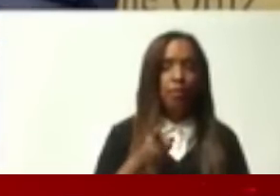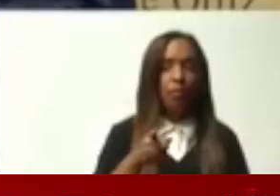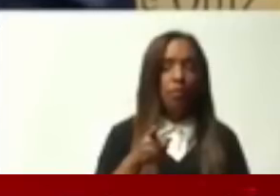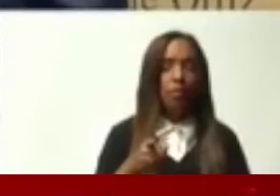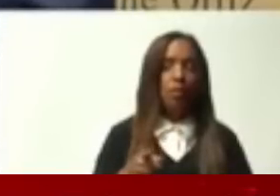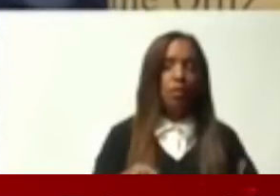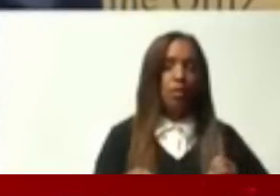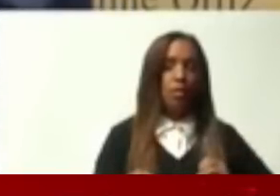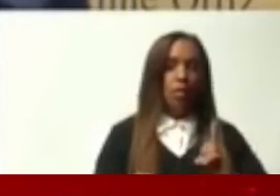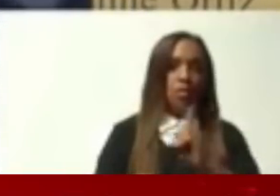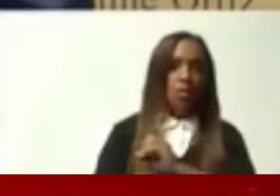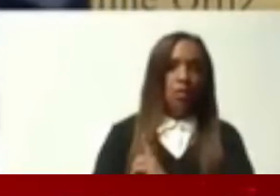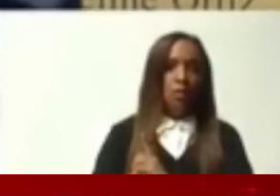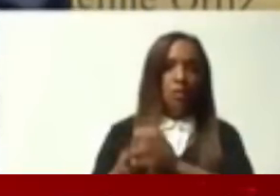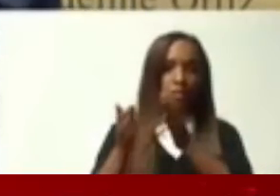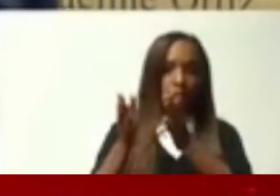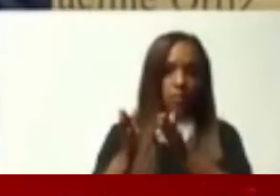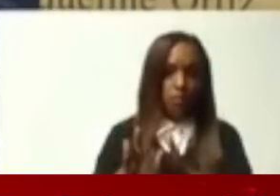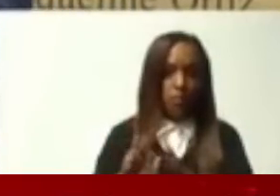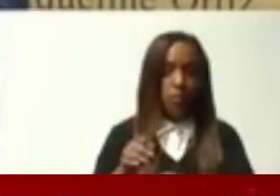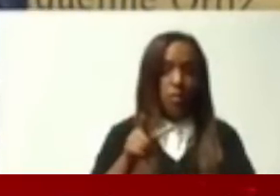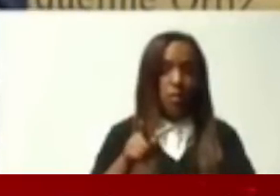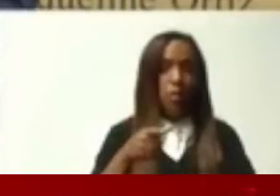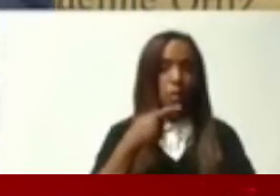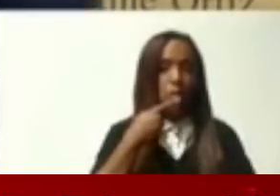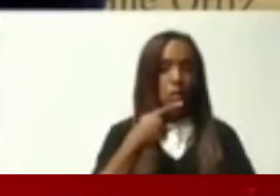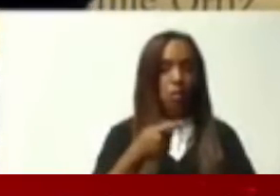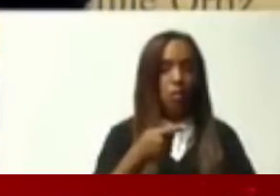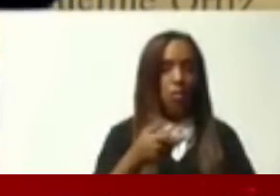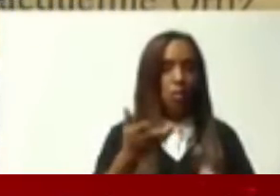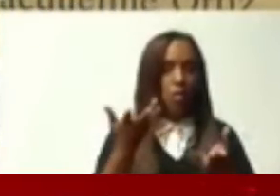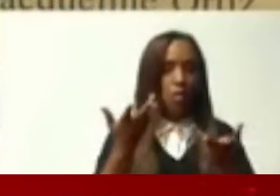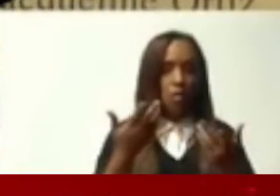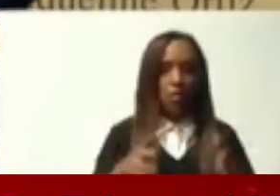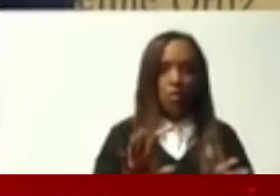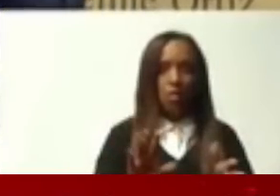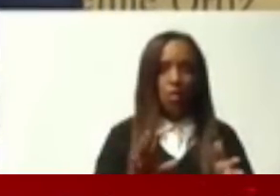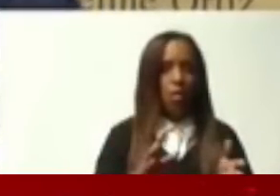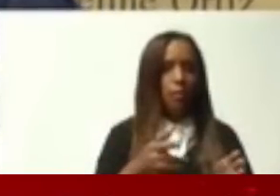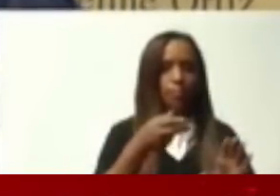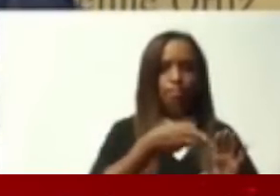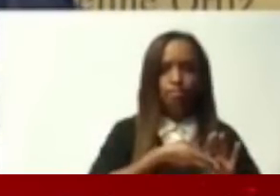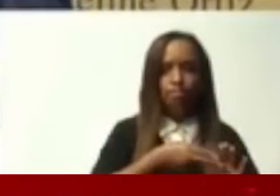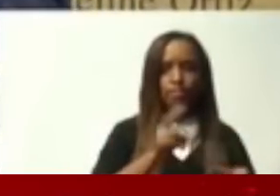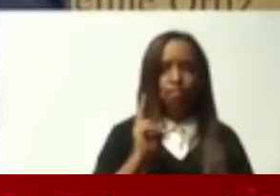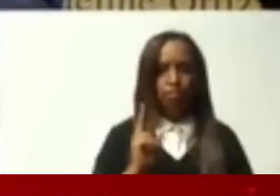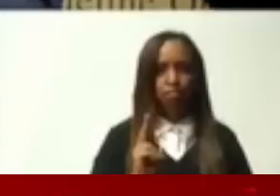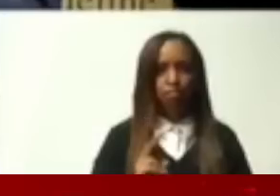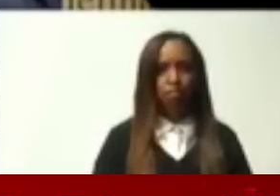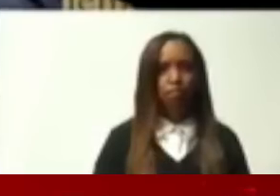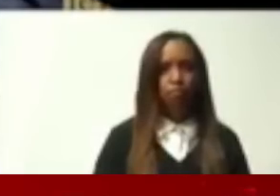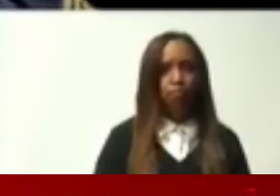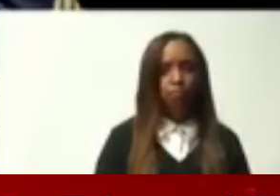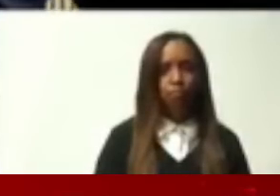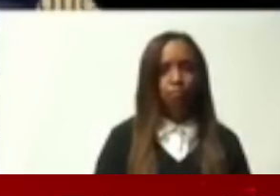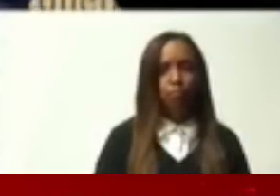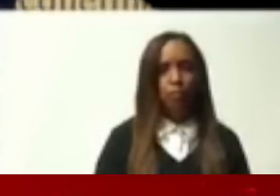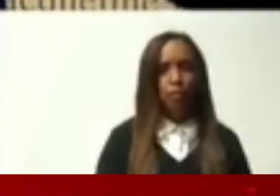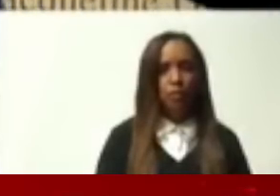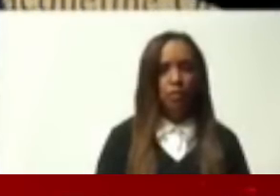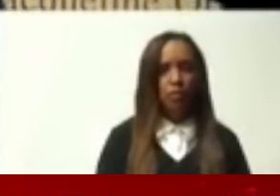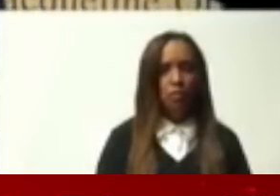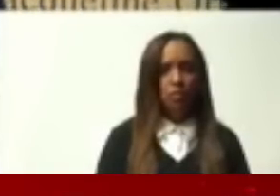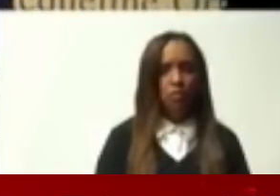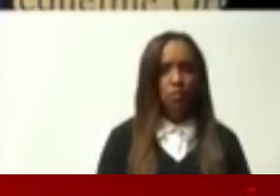hoy presenta su renuncia. También es cierto que nosotros debíamos formularnos alguna